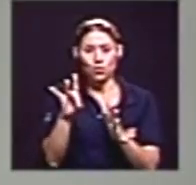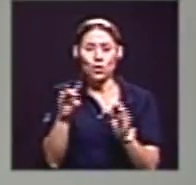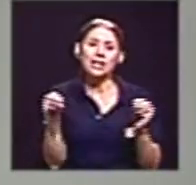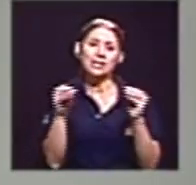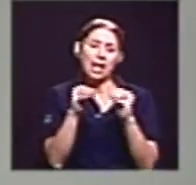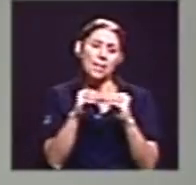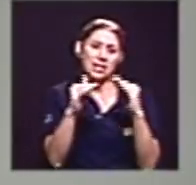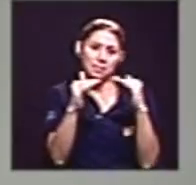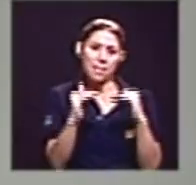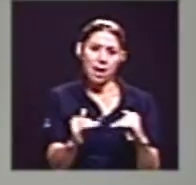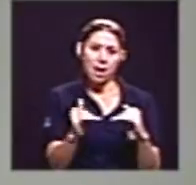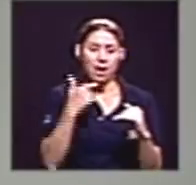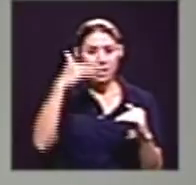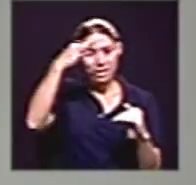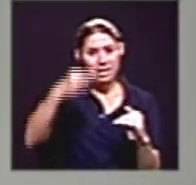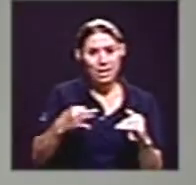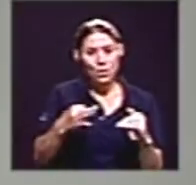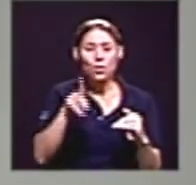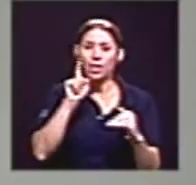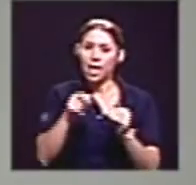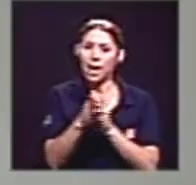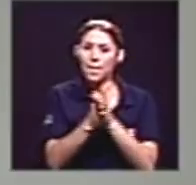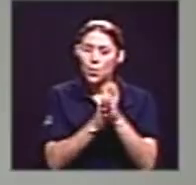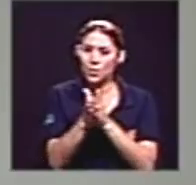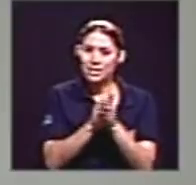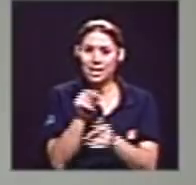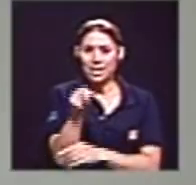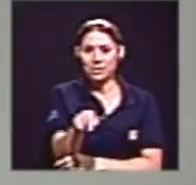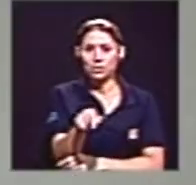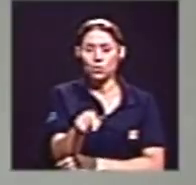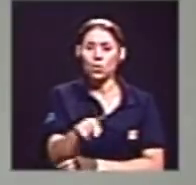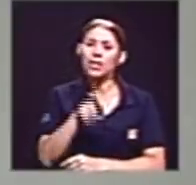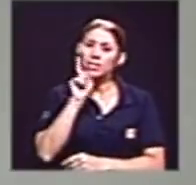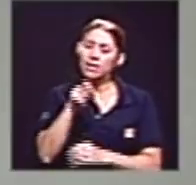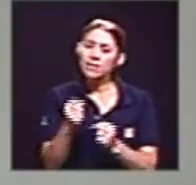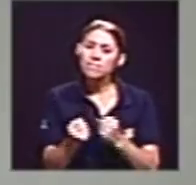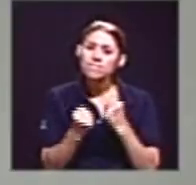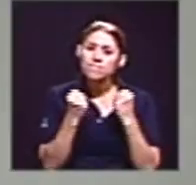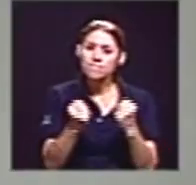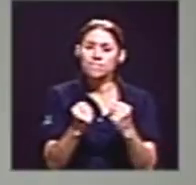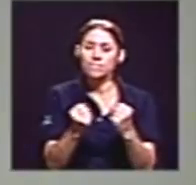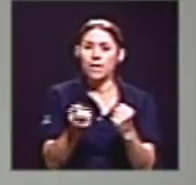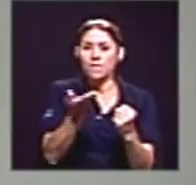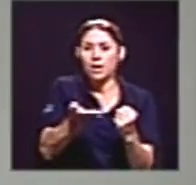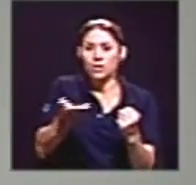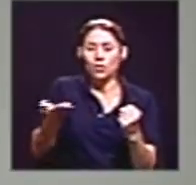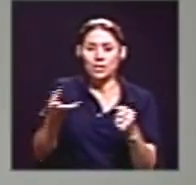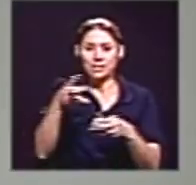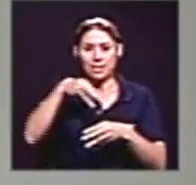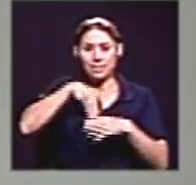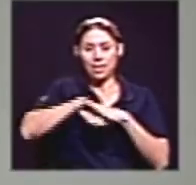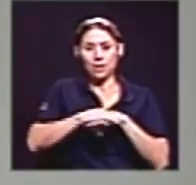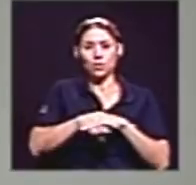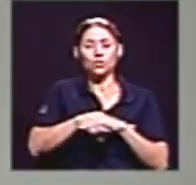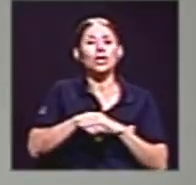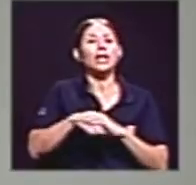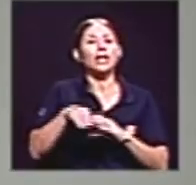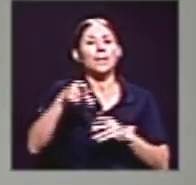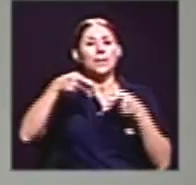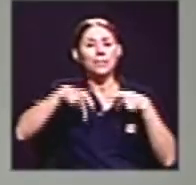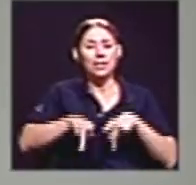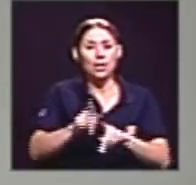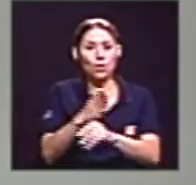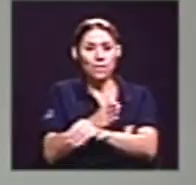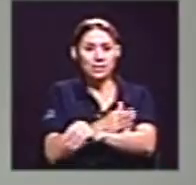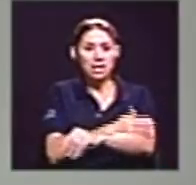que aprovecharlo, y hay que, es decir, en el sentido de que hay que afianzar los factores internos que nos permitieron avanzar en eso. Esto no es solo